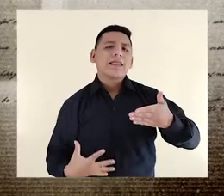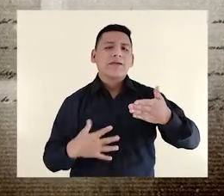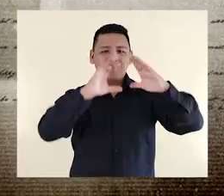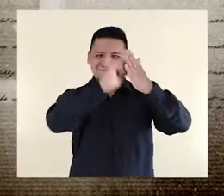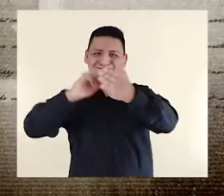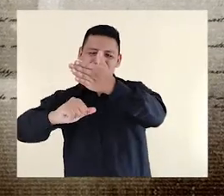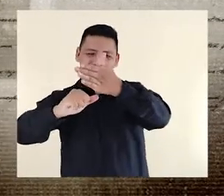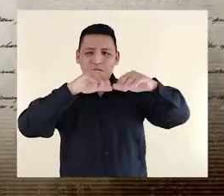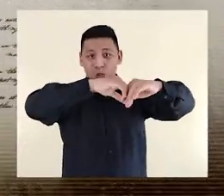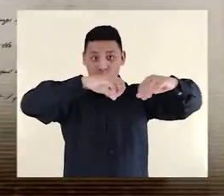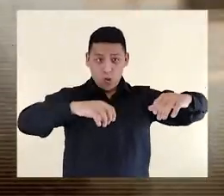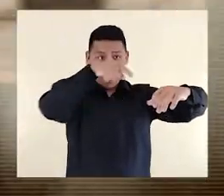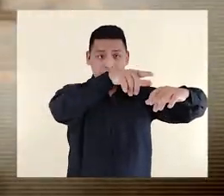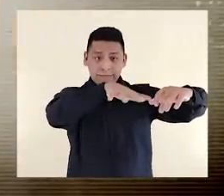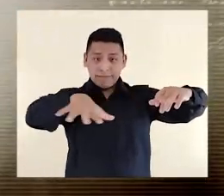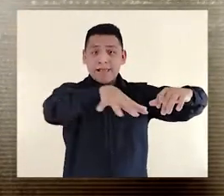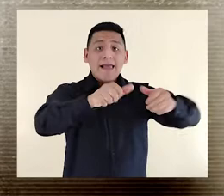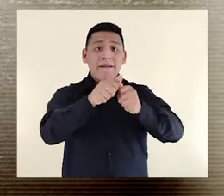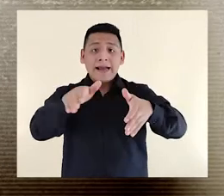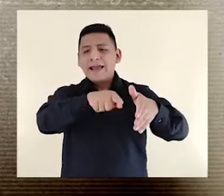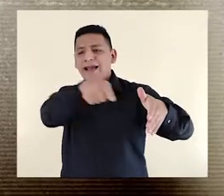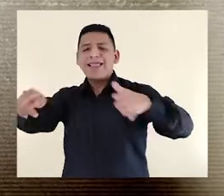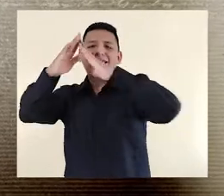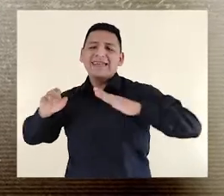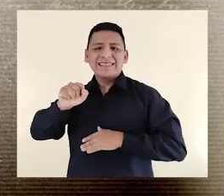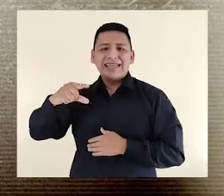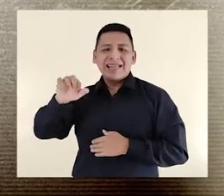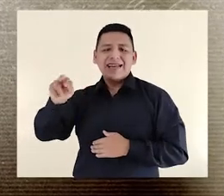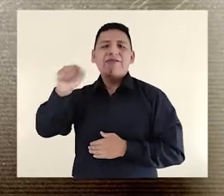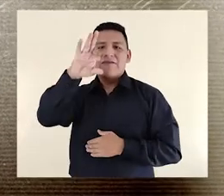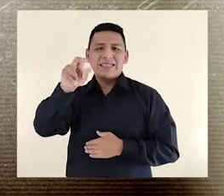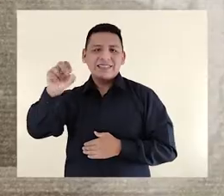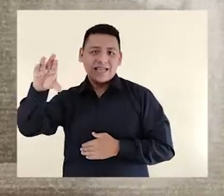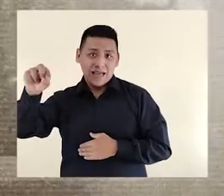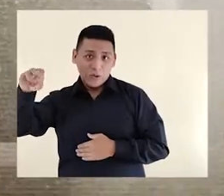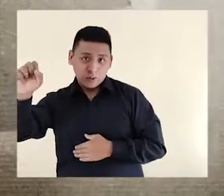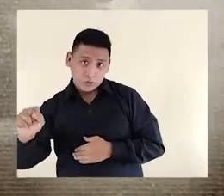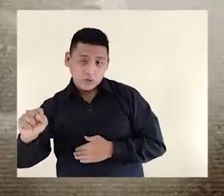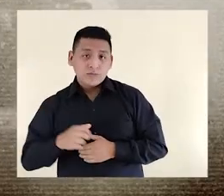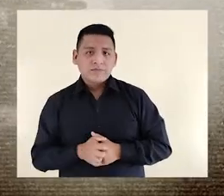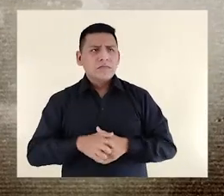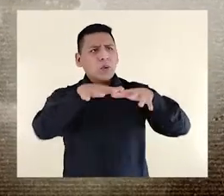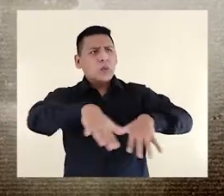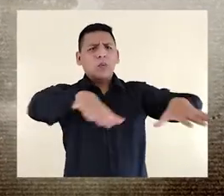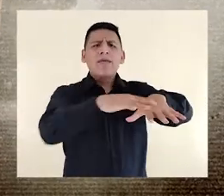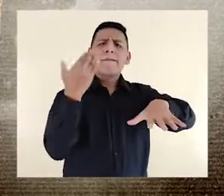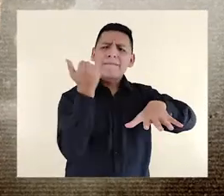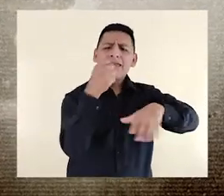en dos, aislado hacia este lado de la Avenida Bancay a la Casa de los Seglares Franciscanos. El recinto y planta es